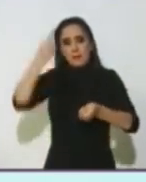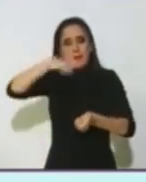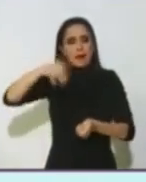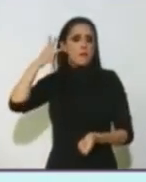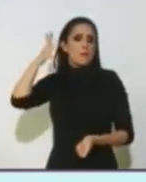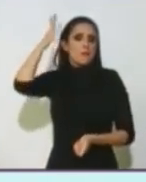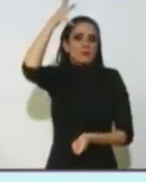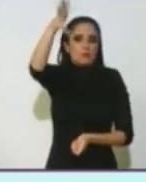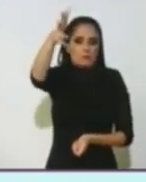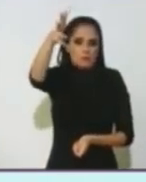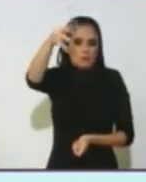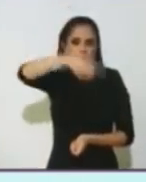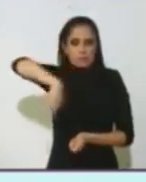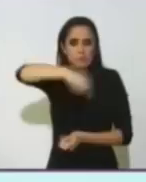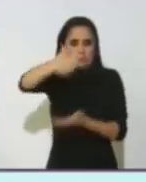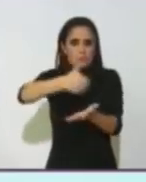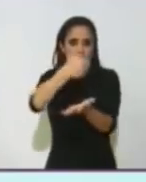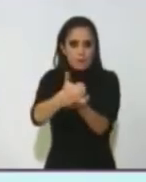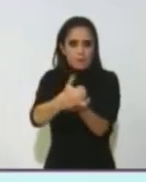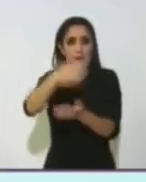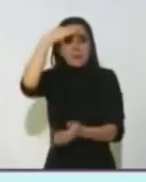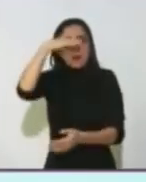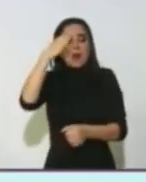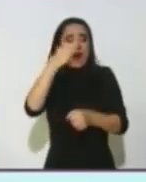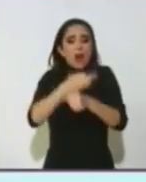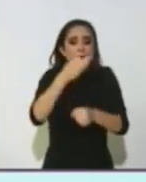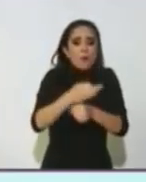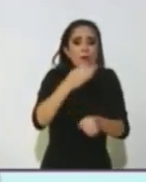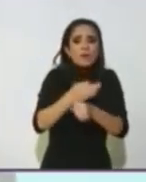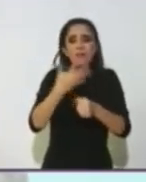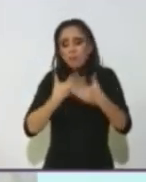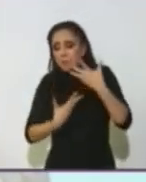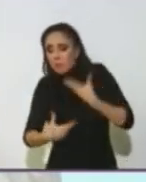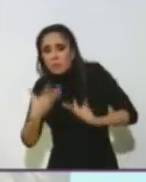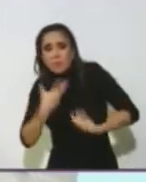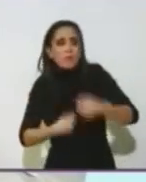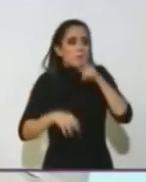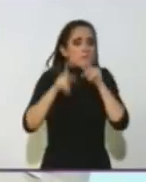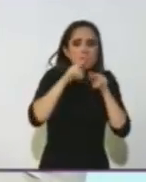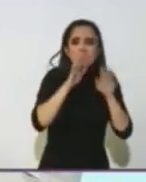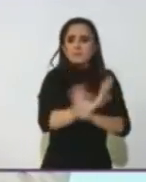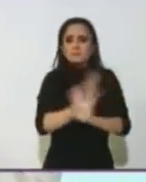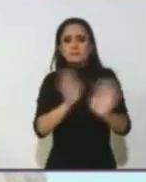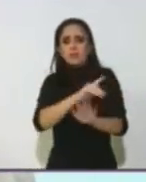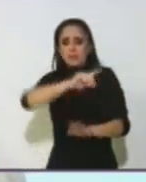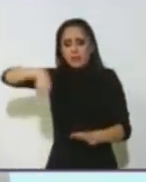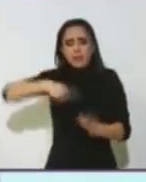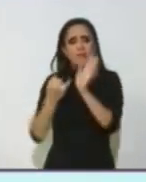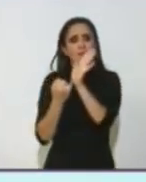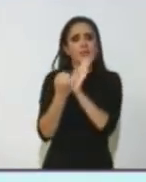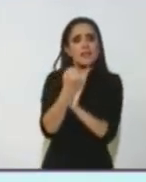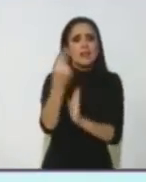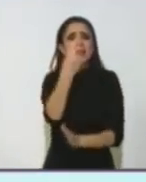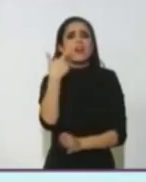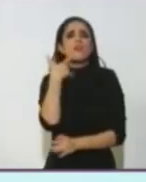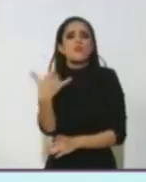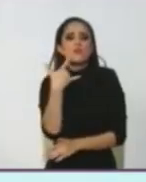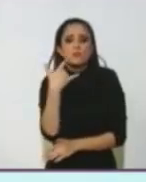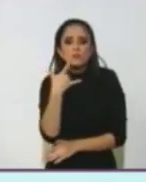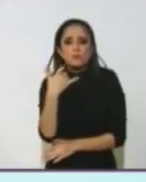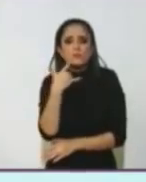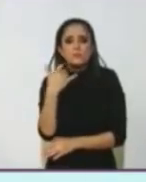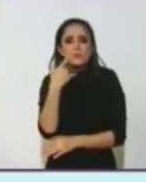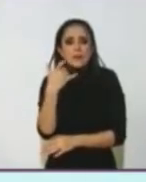sabemos que no es un tiempo de augustos sino de cali bulas y decididos hemos venido a luchar contra los